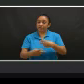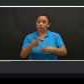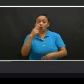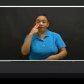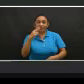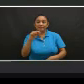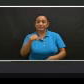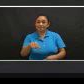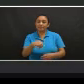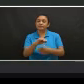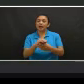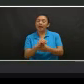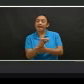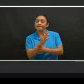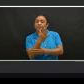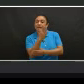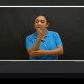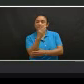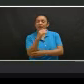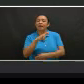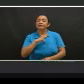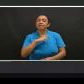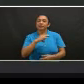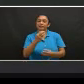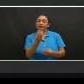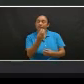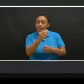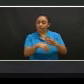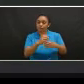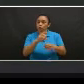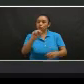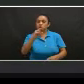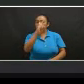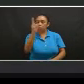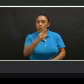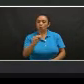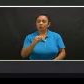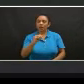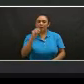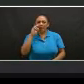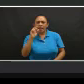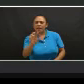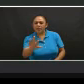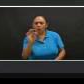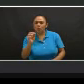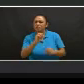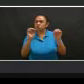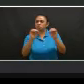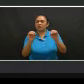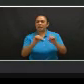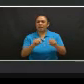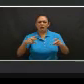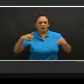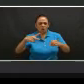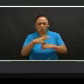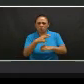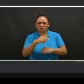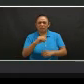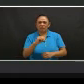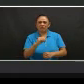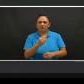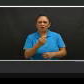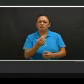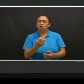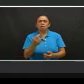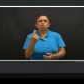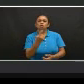higos y nunca encuentro nada, córtala, pues solo está ocupando